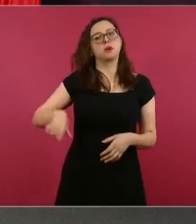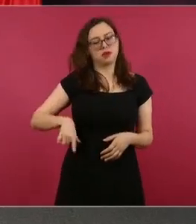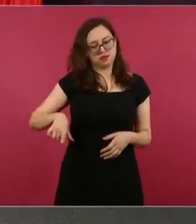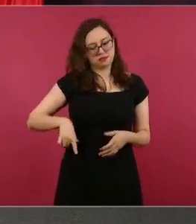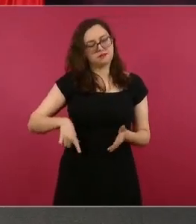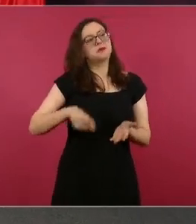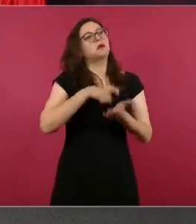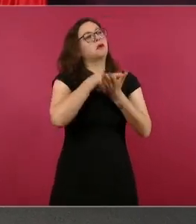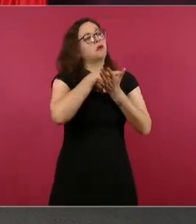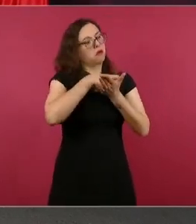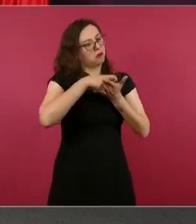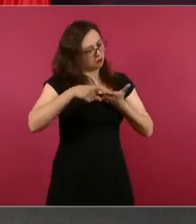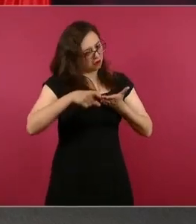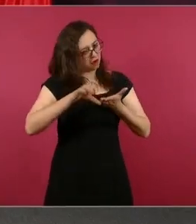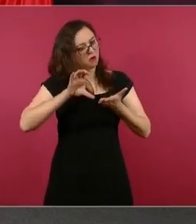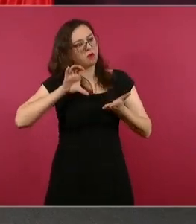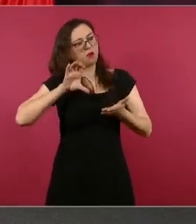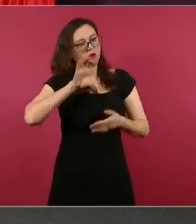Creo que la